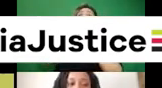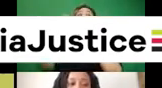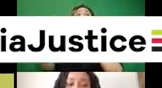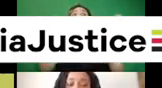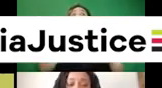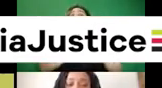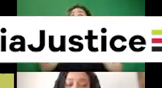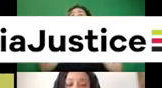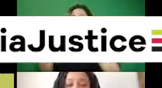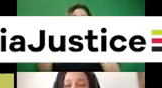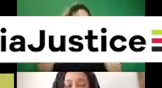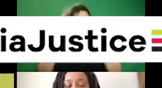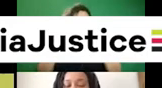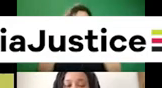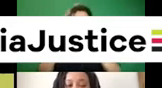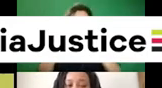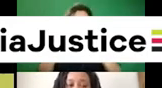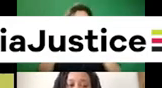que estás